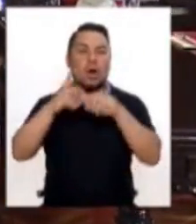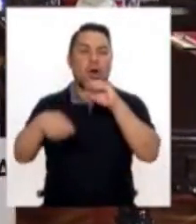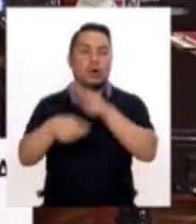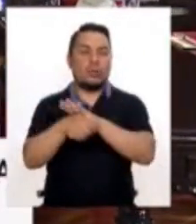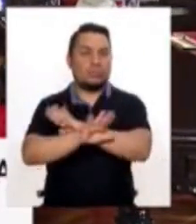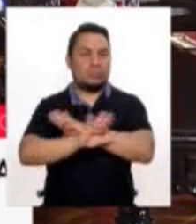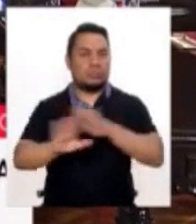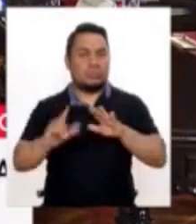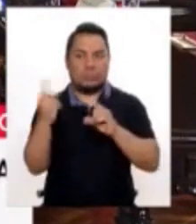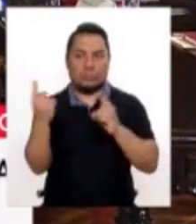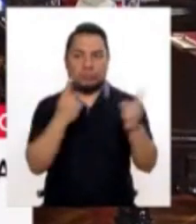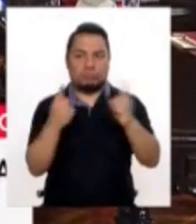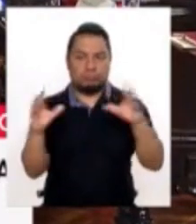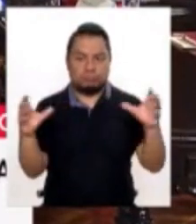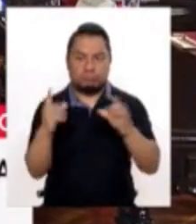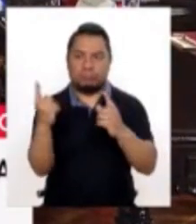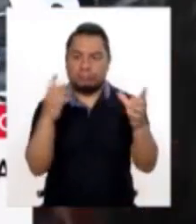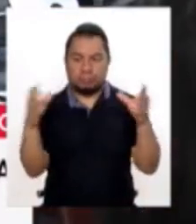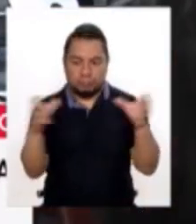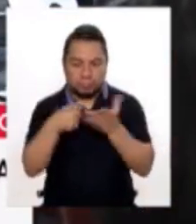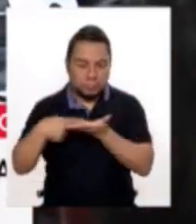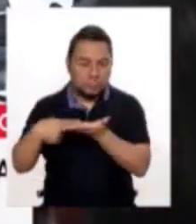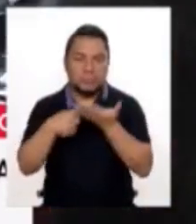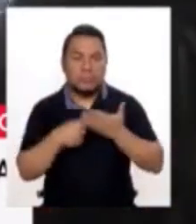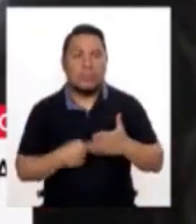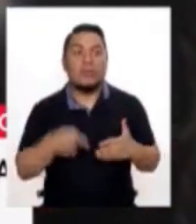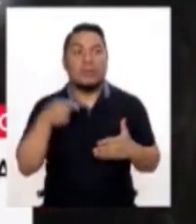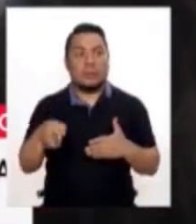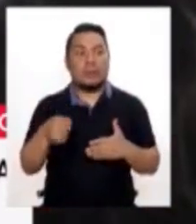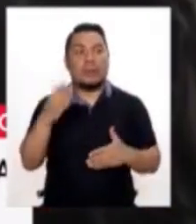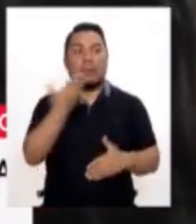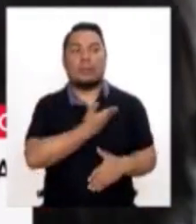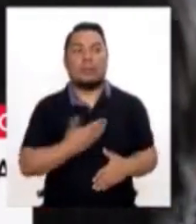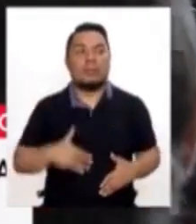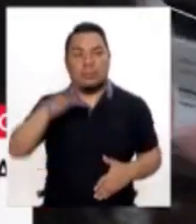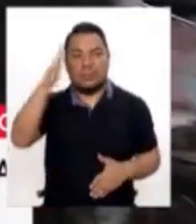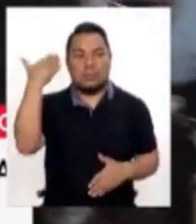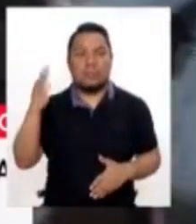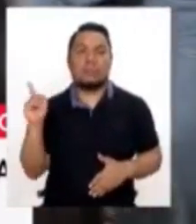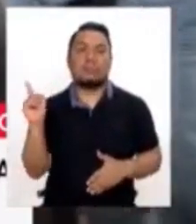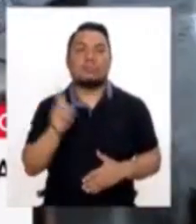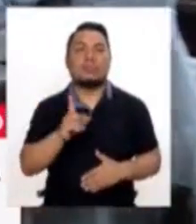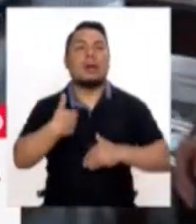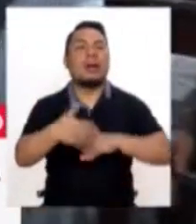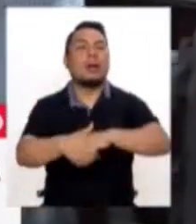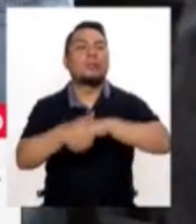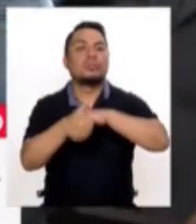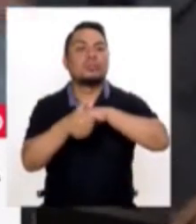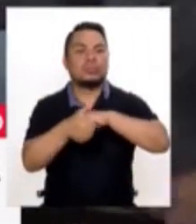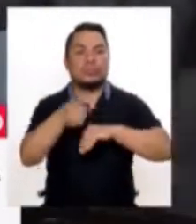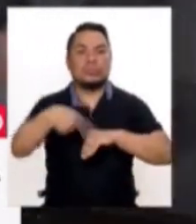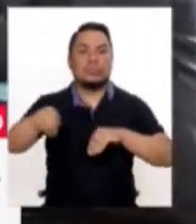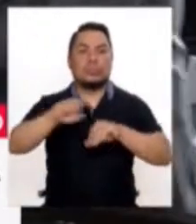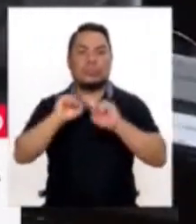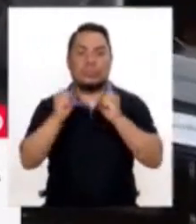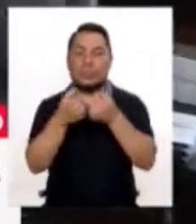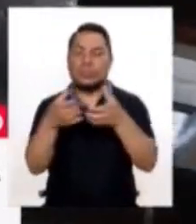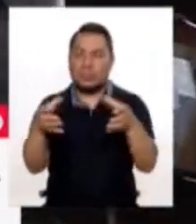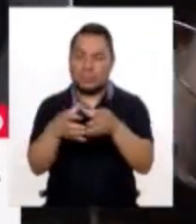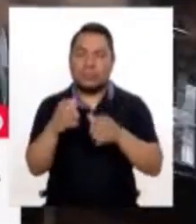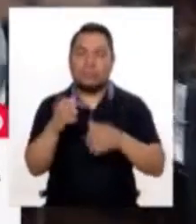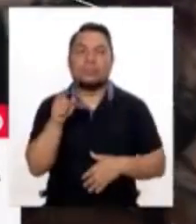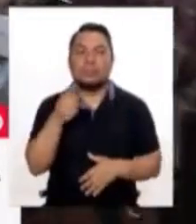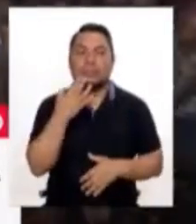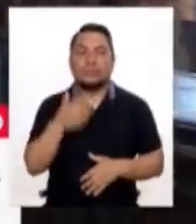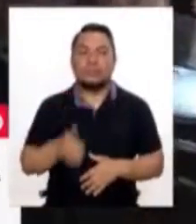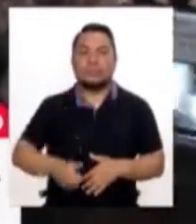Ahí podemos observar a la jefa de Estado saludando a cada uno de los miembros del CAN, que es presidida